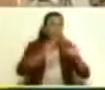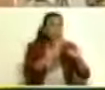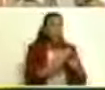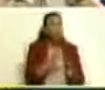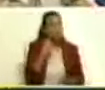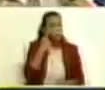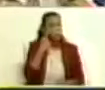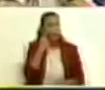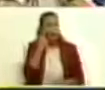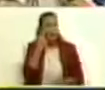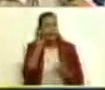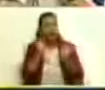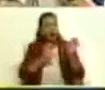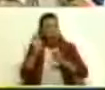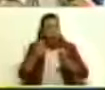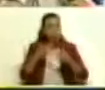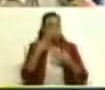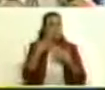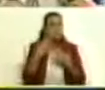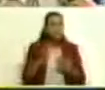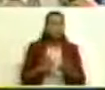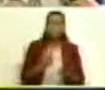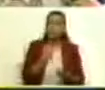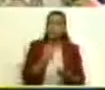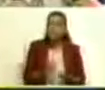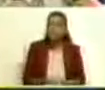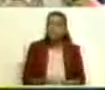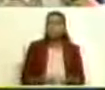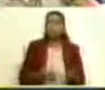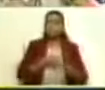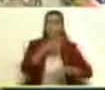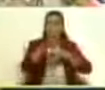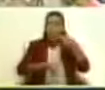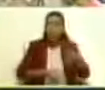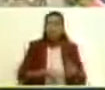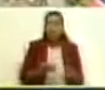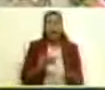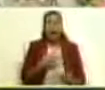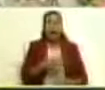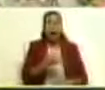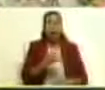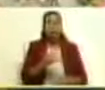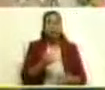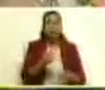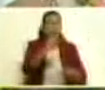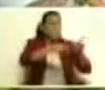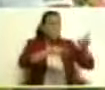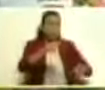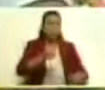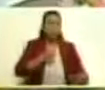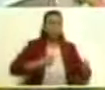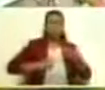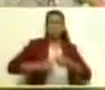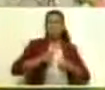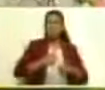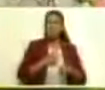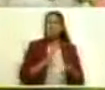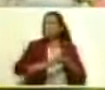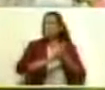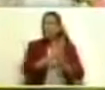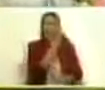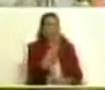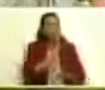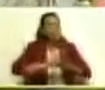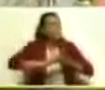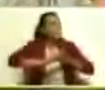Poder Popular queremos decirle la indolencia que es producto de un nepotismo, basta ya.